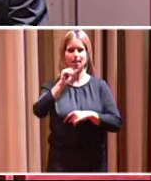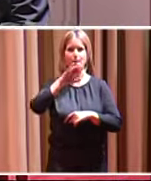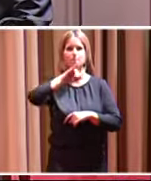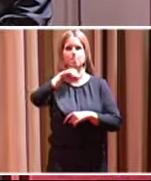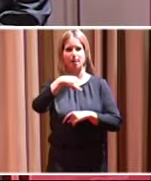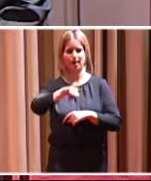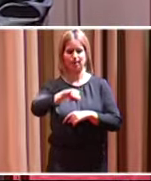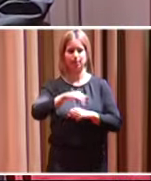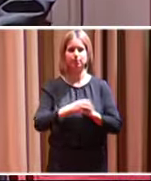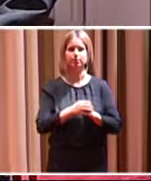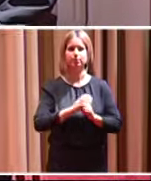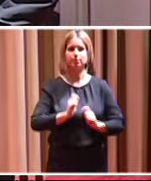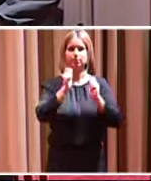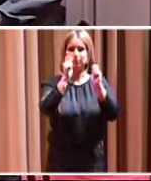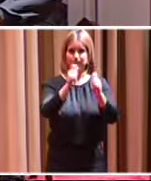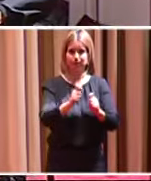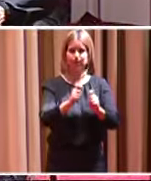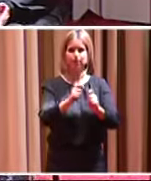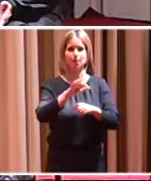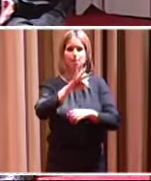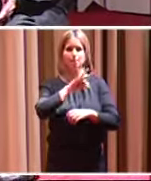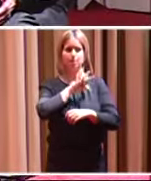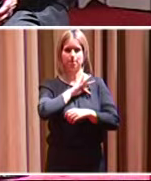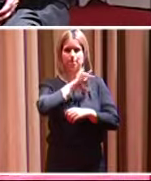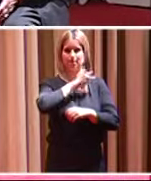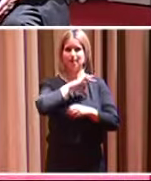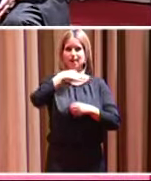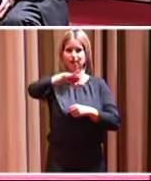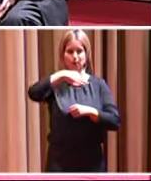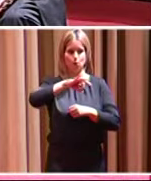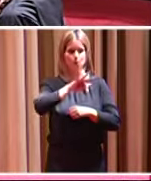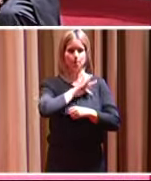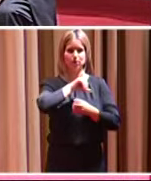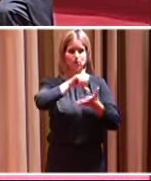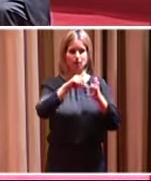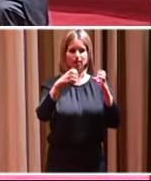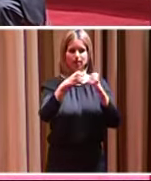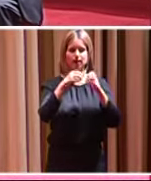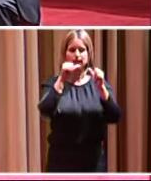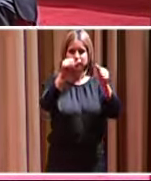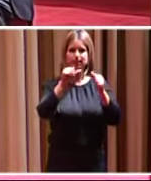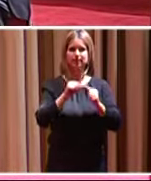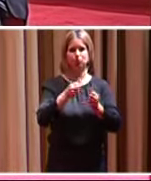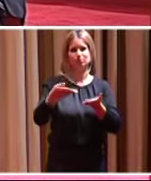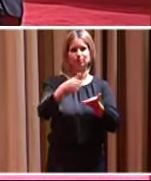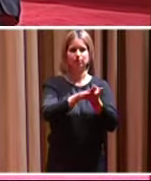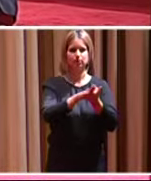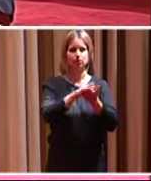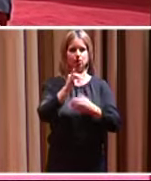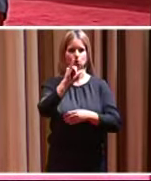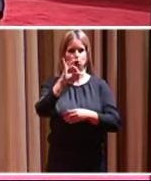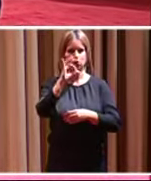Guerrero. Concesión de la medalla de oro al mérito por la ciudad a título póstumo a don